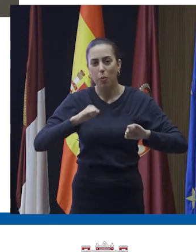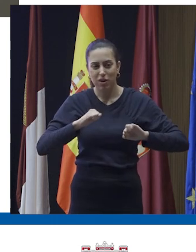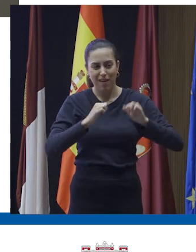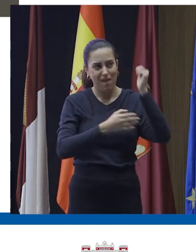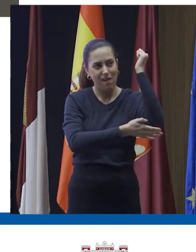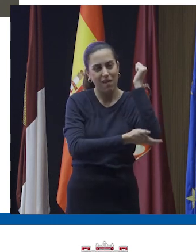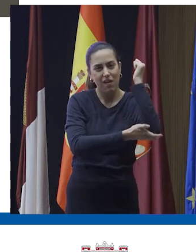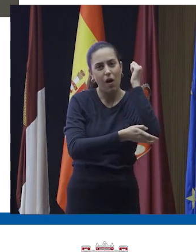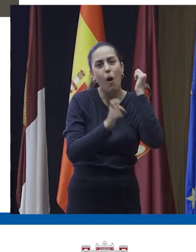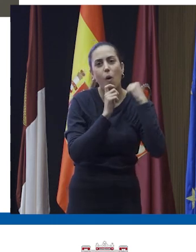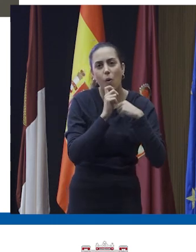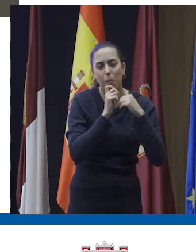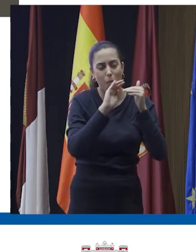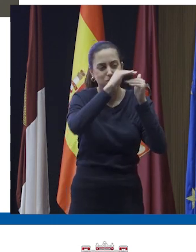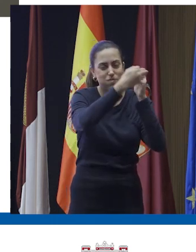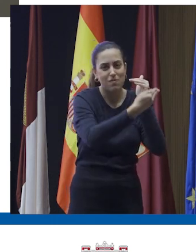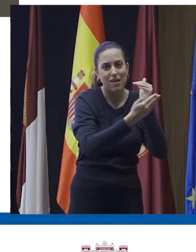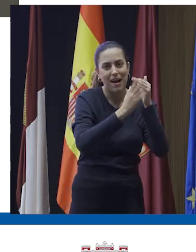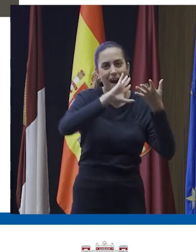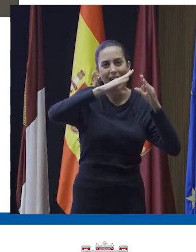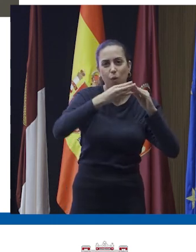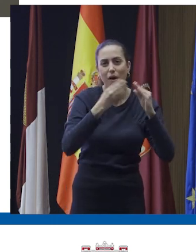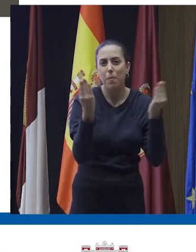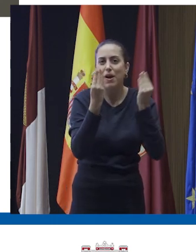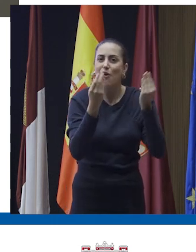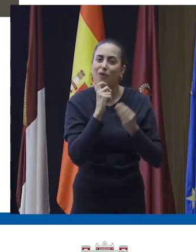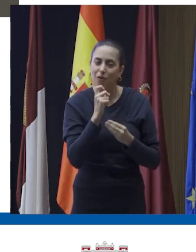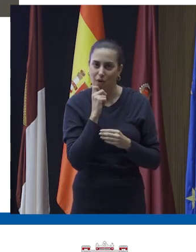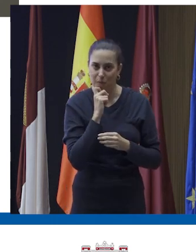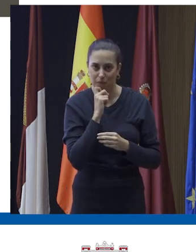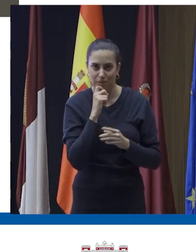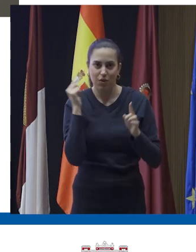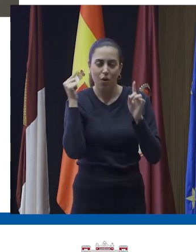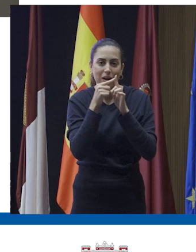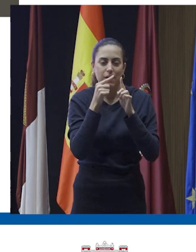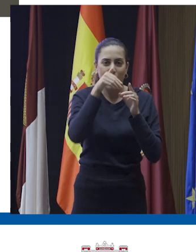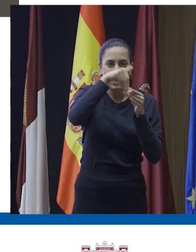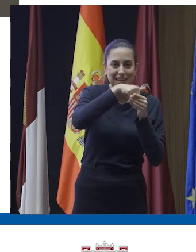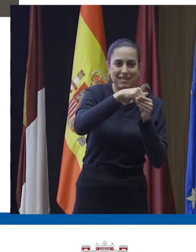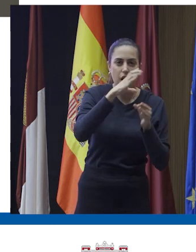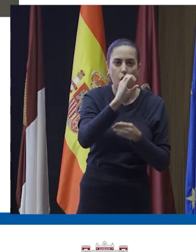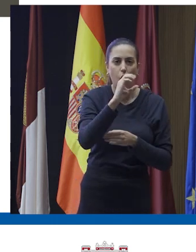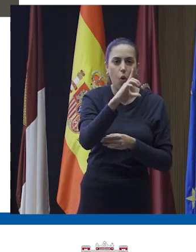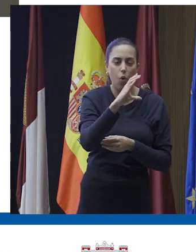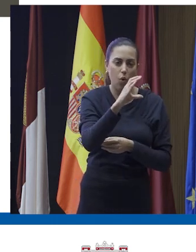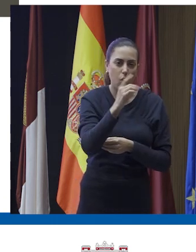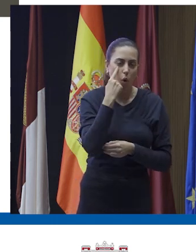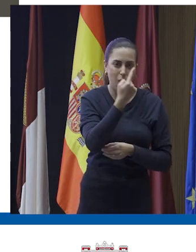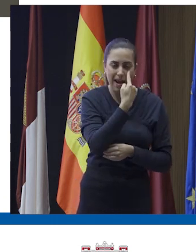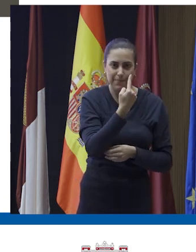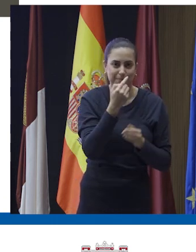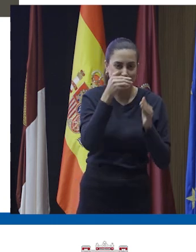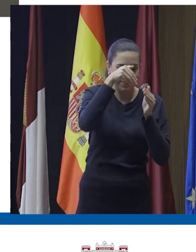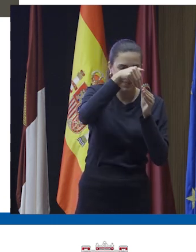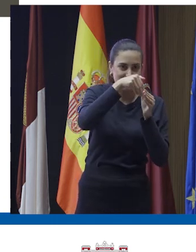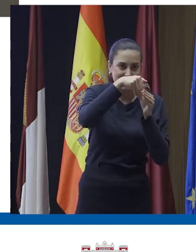decirlo, que más adecuado que se puede realizar la de la lente intraocular? Pues normalmente la lente intraocular se coloca, como ya he